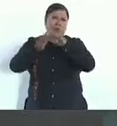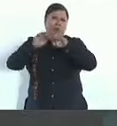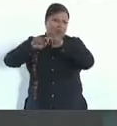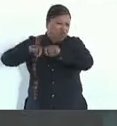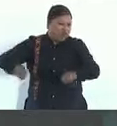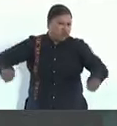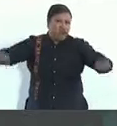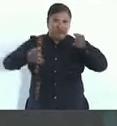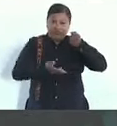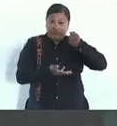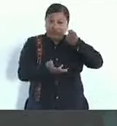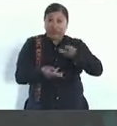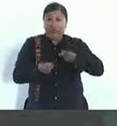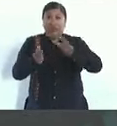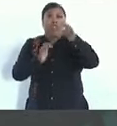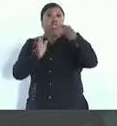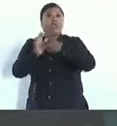una inversión total de